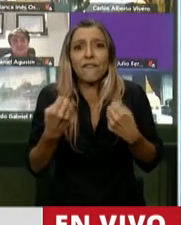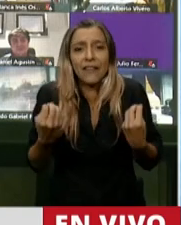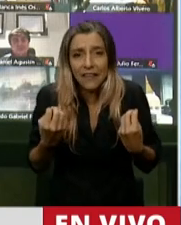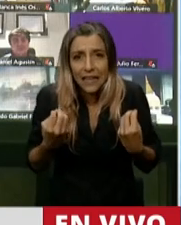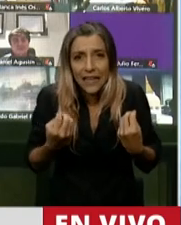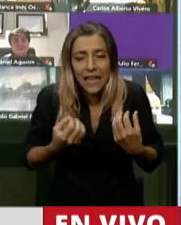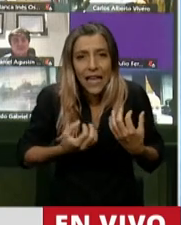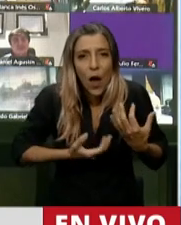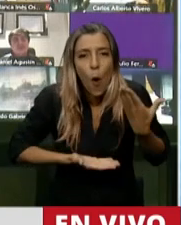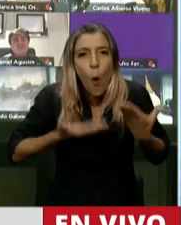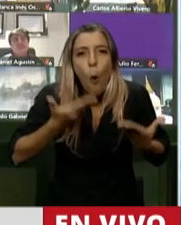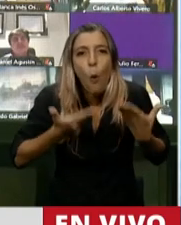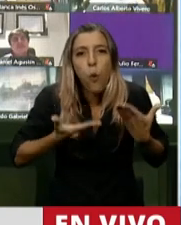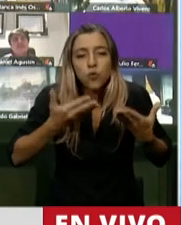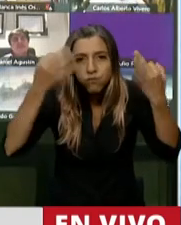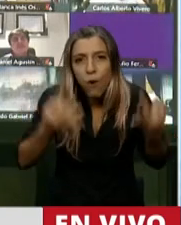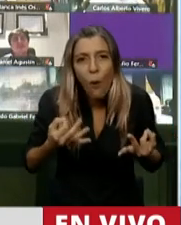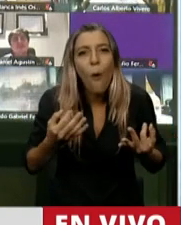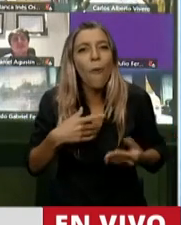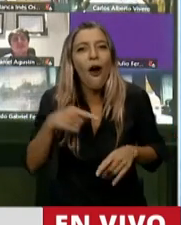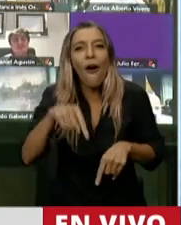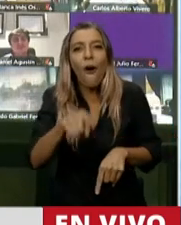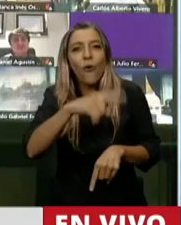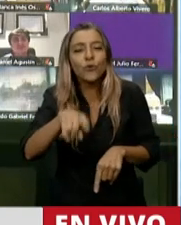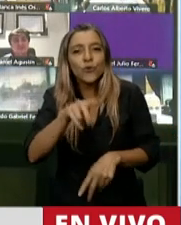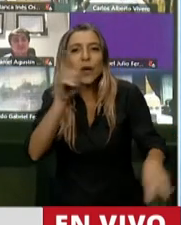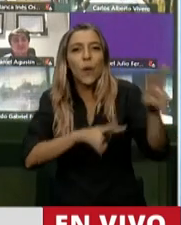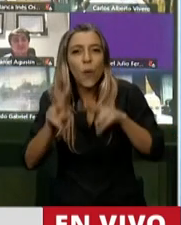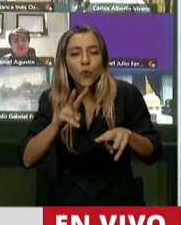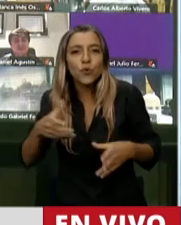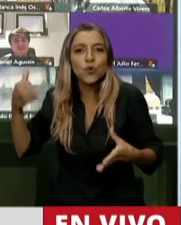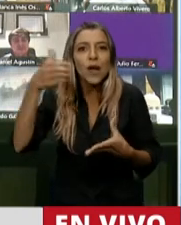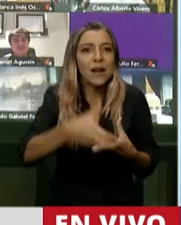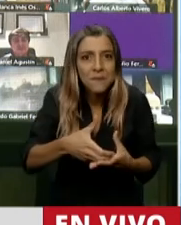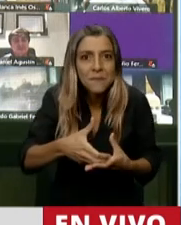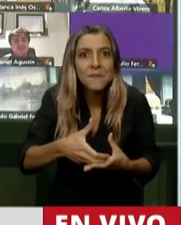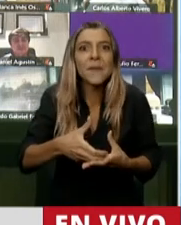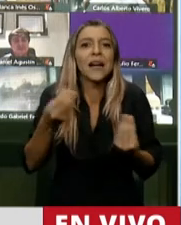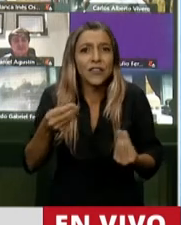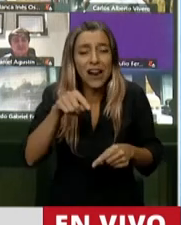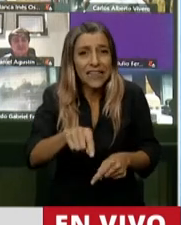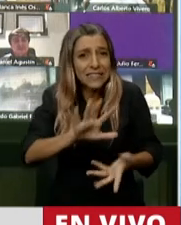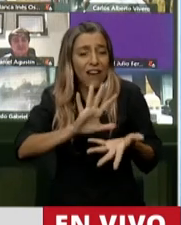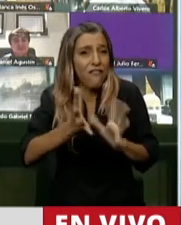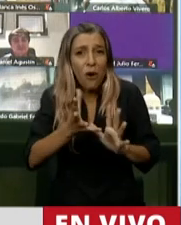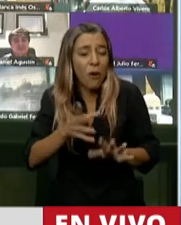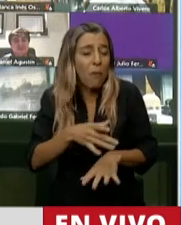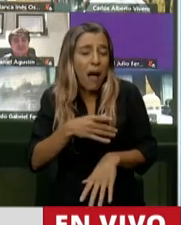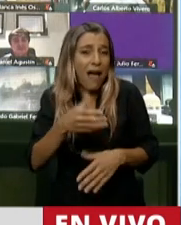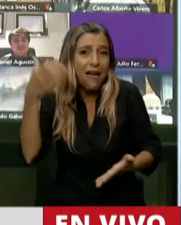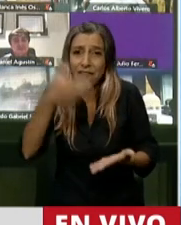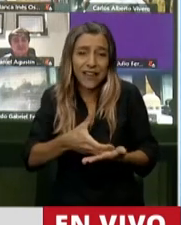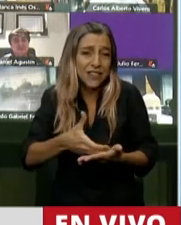se atente contra la inversión en un país que lo que necesita, sobre todas las cosas, es